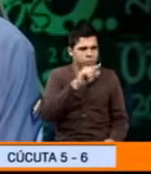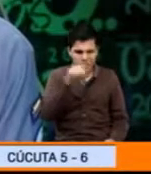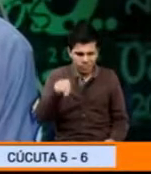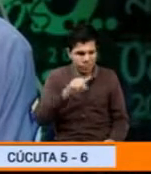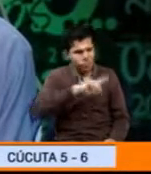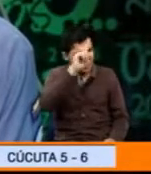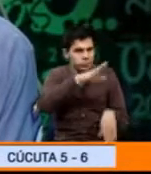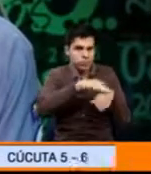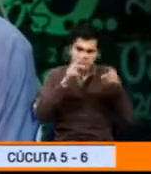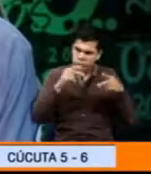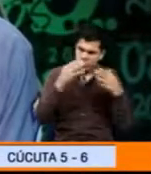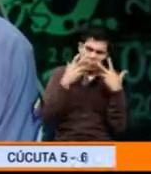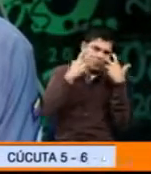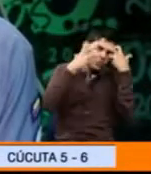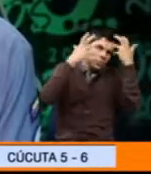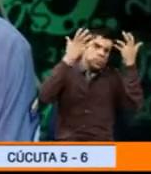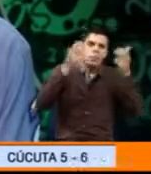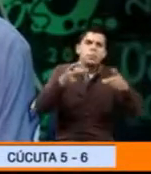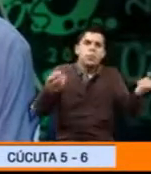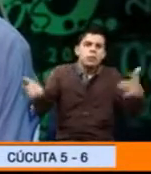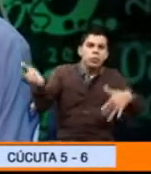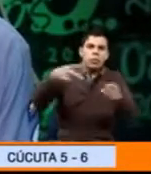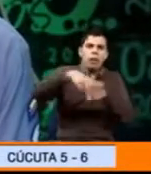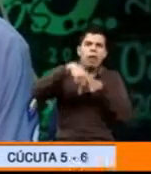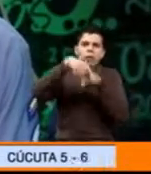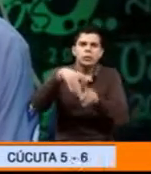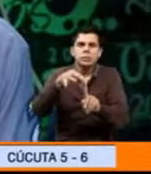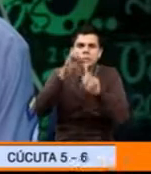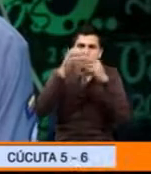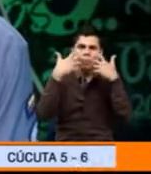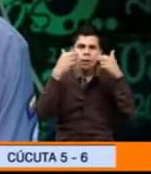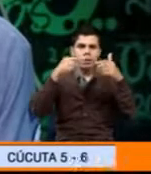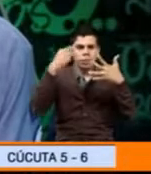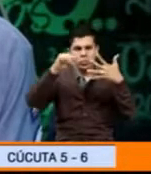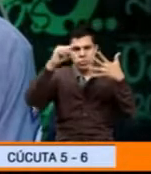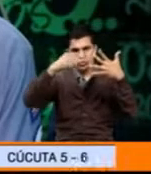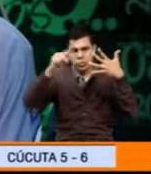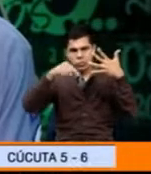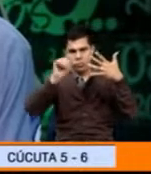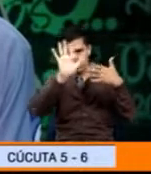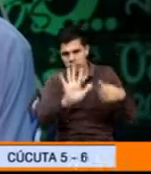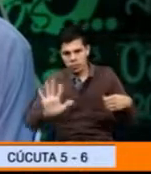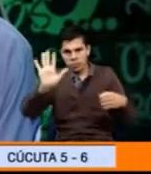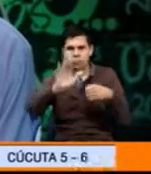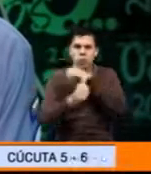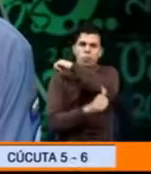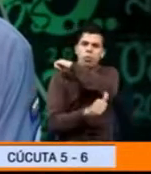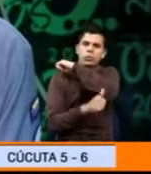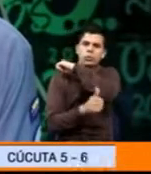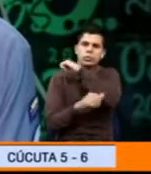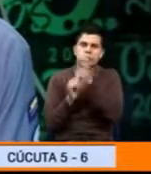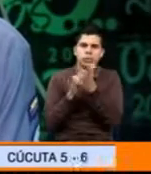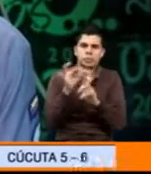en la población, porque pues estaban llegando caballos en las temporadas altas de muchos sectores del departamento de Boyacá a atender el tema